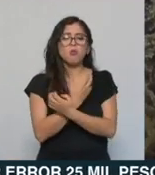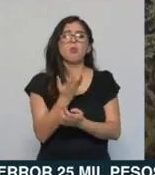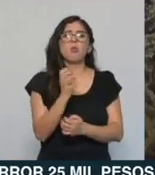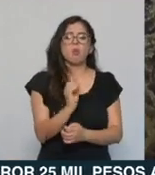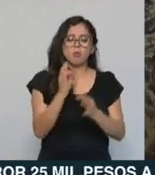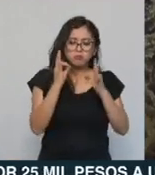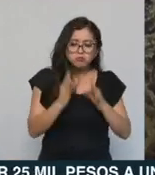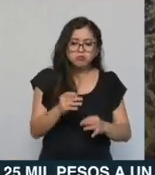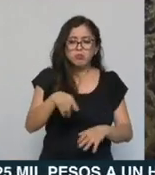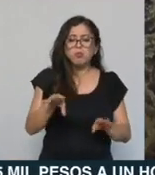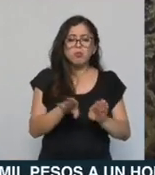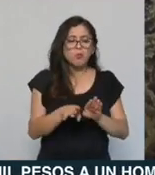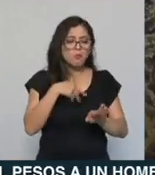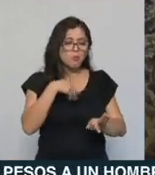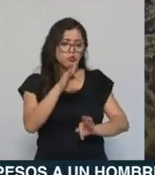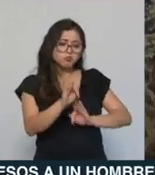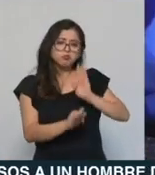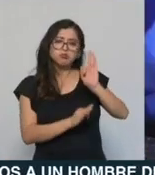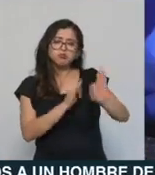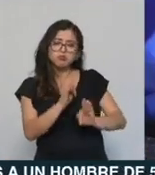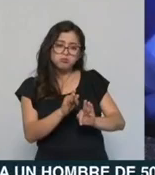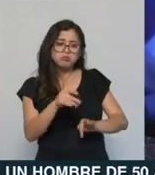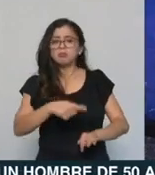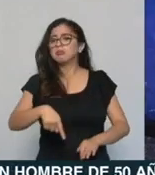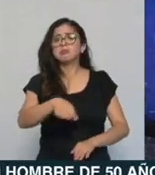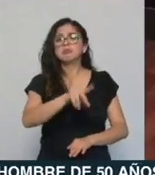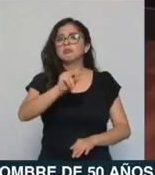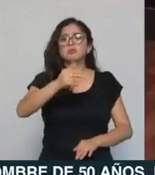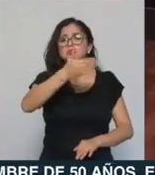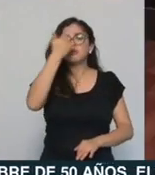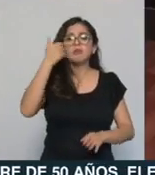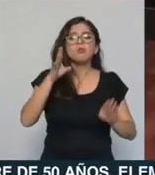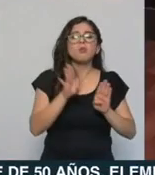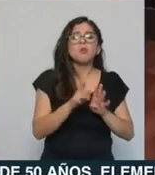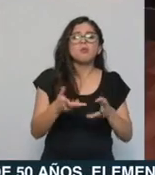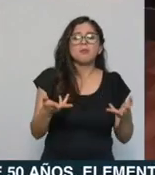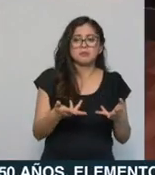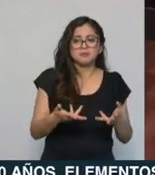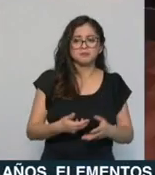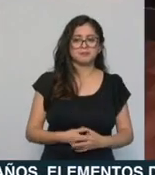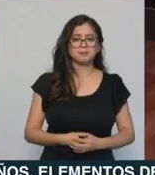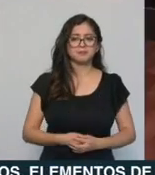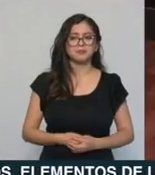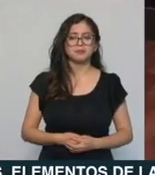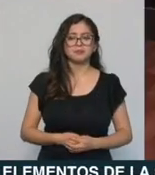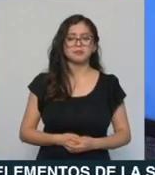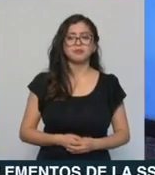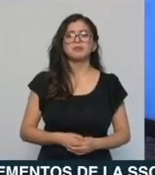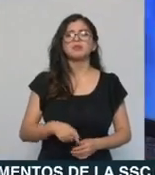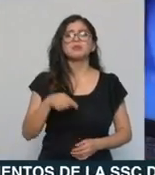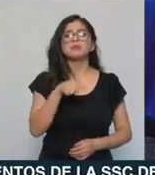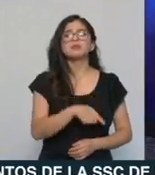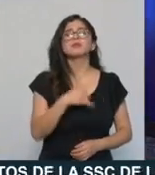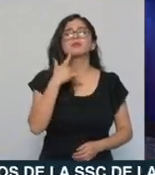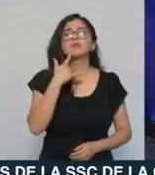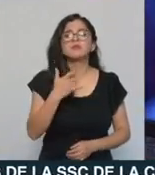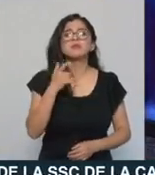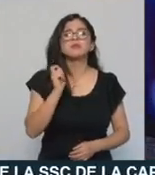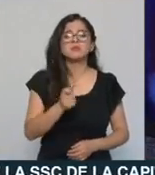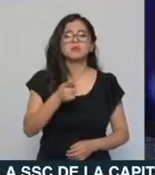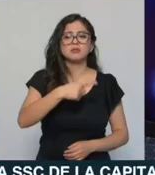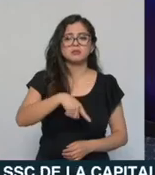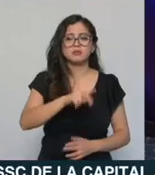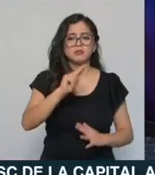forma de cómo tratarte, porque ni siquiera tampoco ellos saben cómo tratarte. Dalila, mencionabas entre uno de los principales retos los asesinatos,